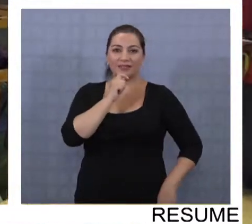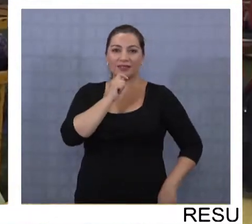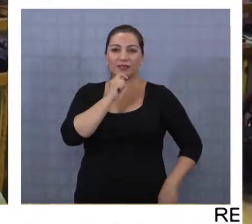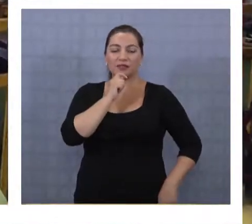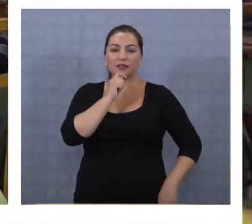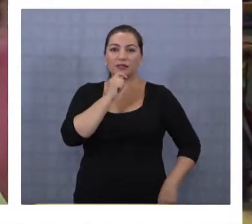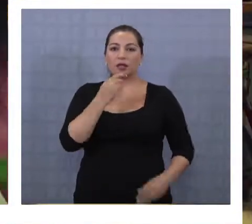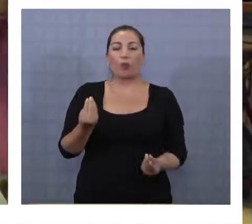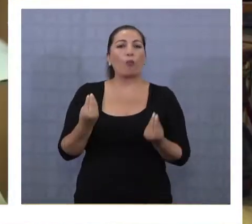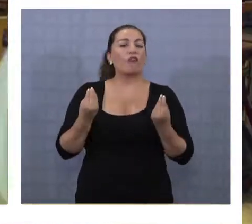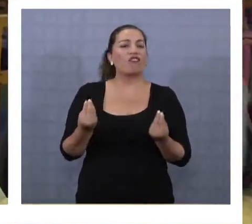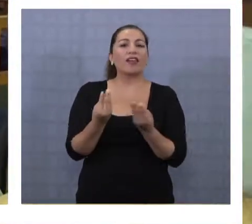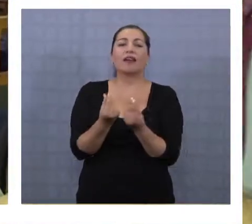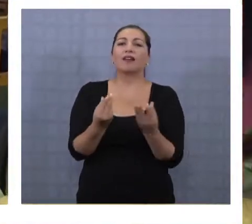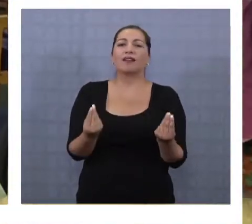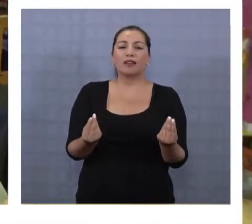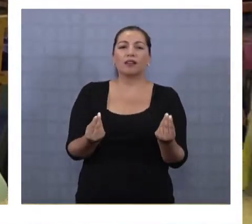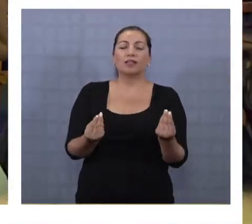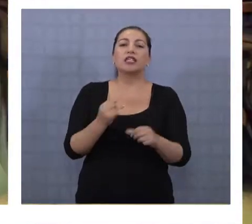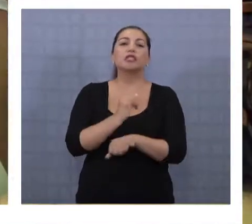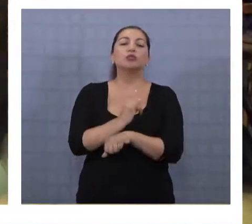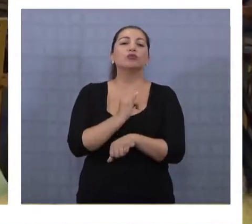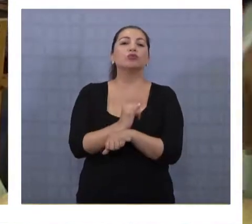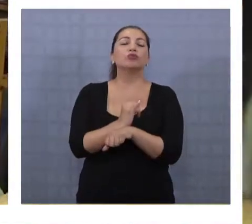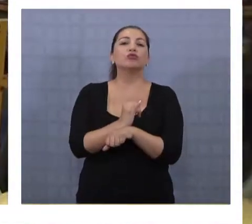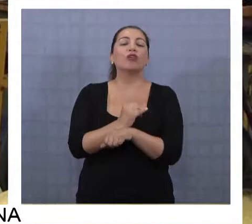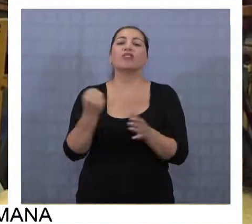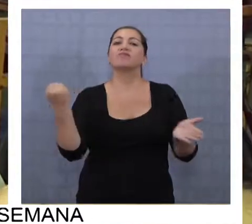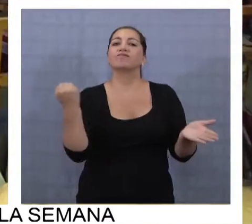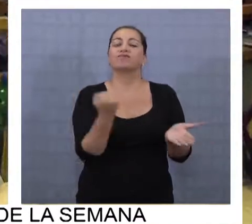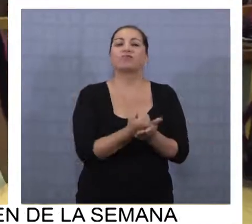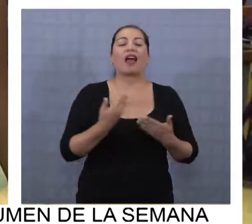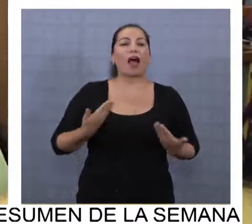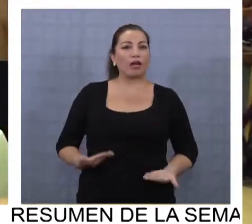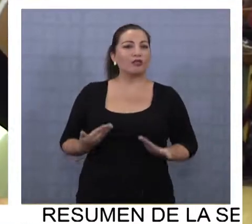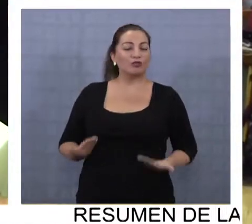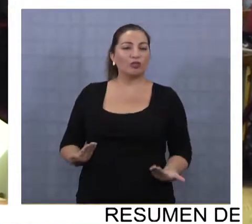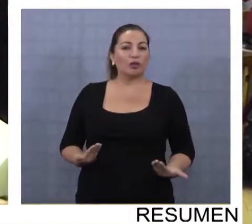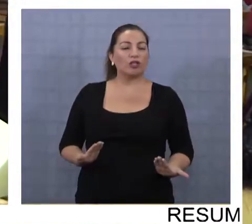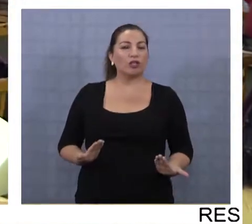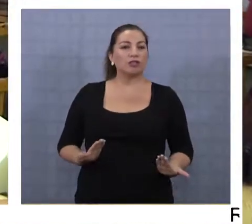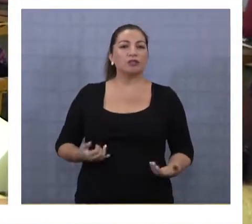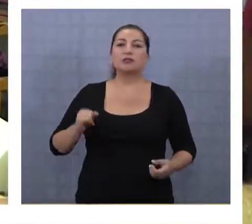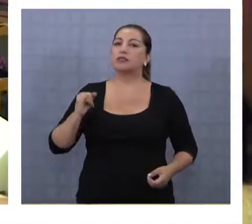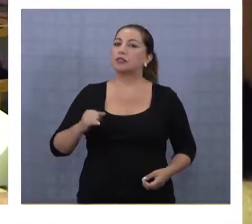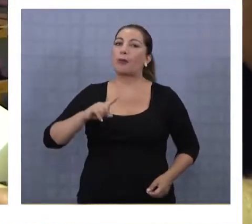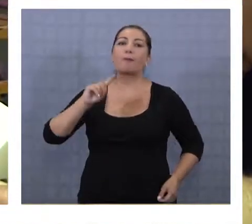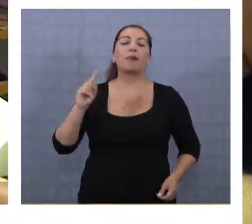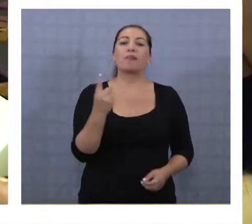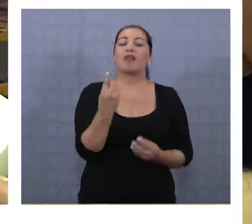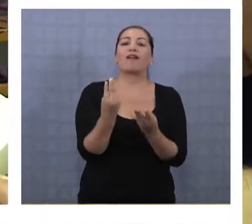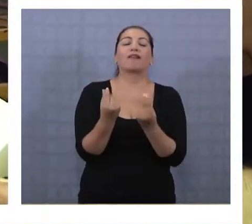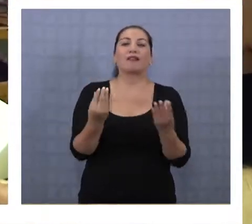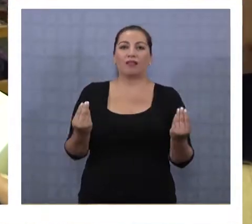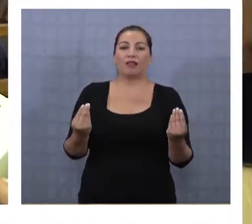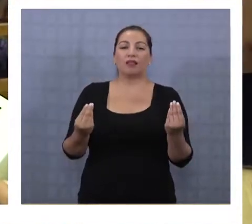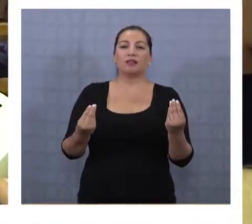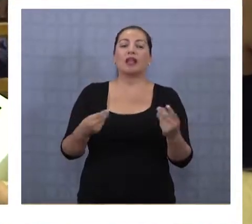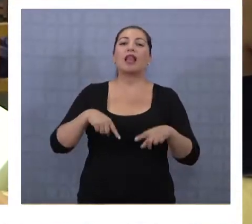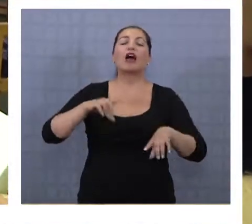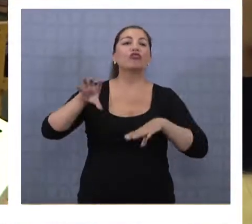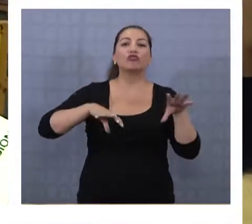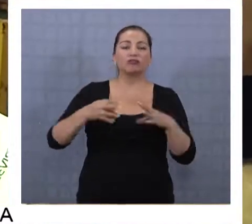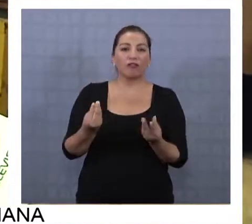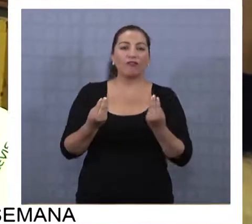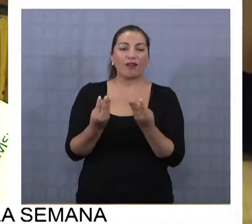talleres son de excelente calidad, con instructores certificados y actualizados. Por lo tanto, todas las clases son de primera calidad, con implementos